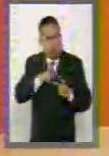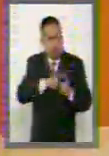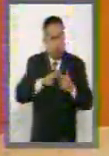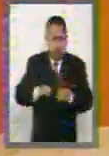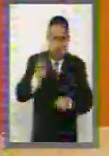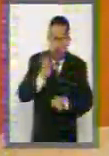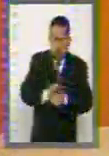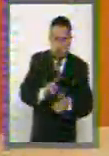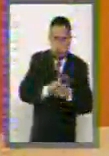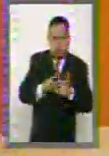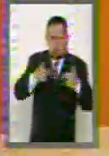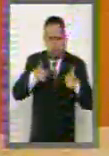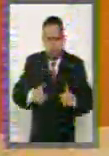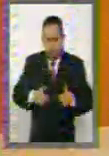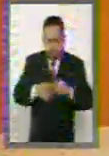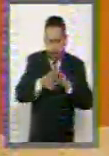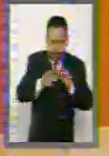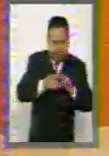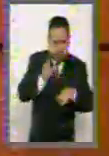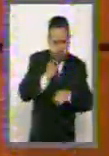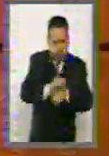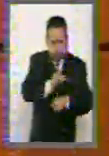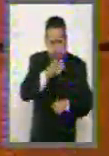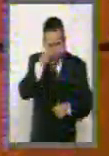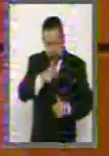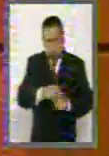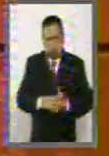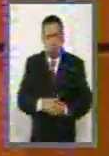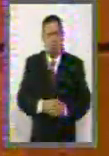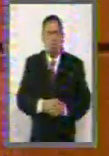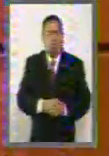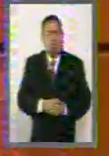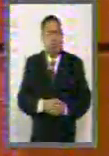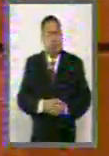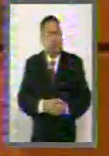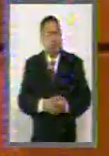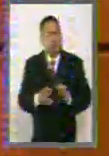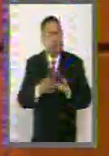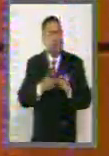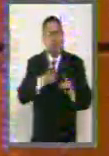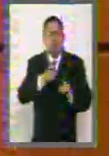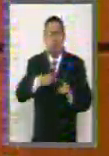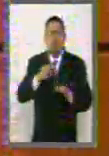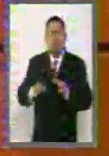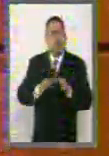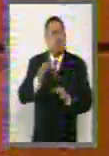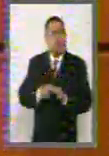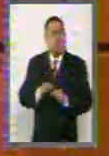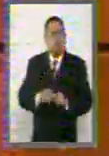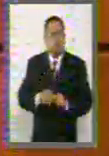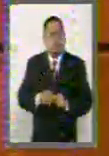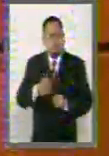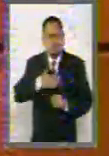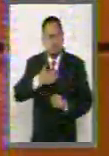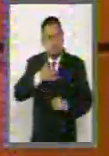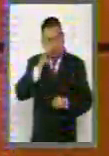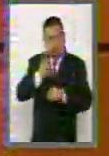derechos humanos de los mexicanos? Debemos cumplir nuestro